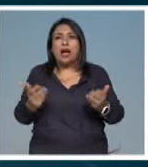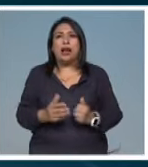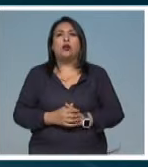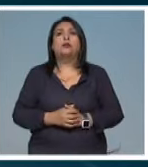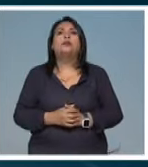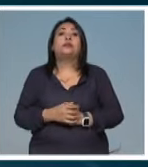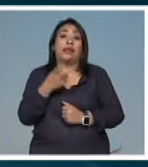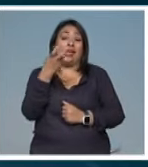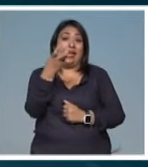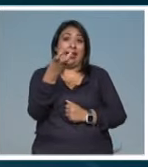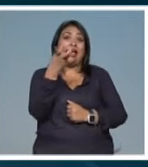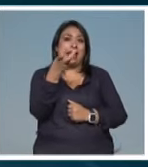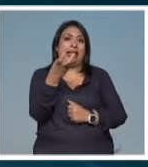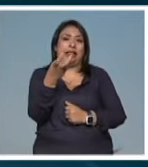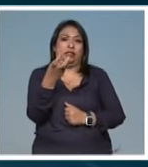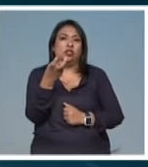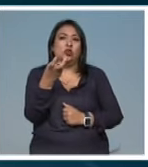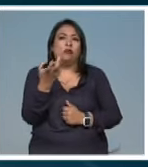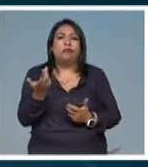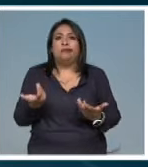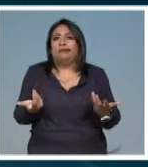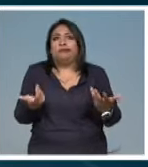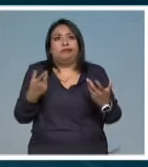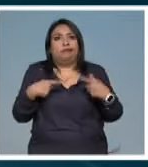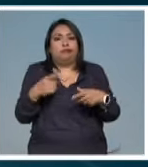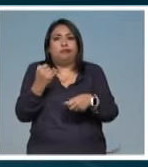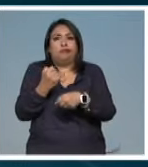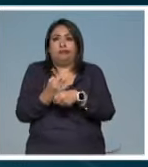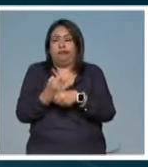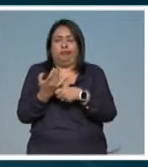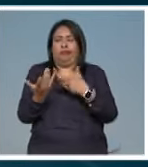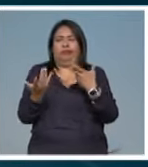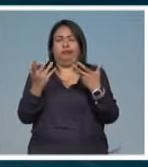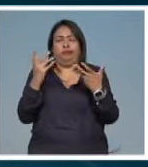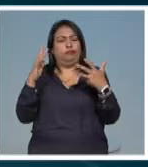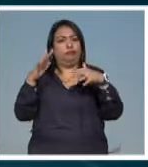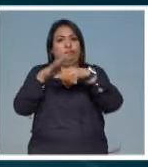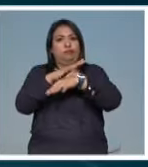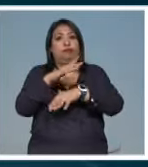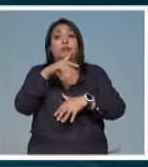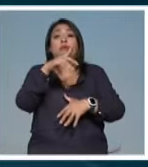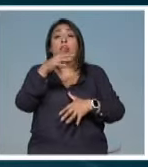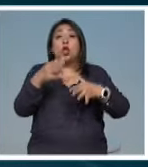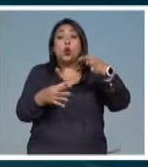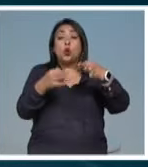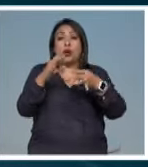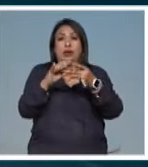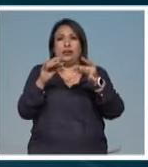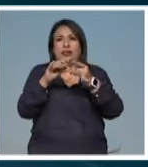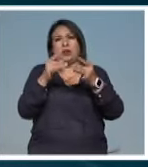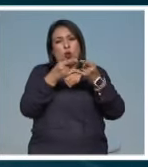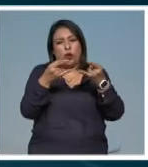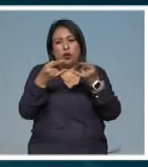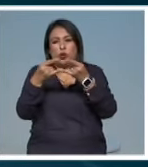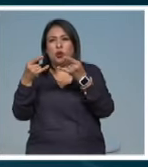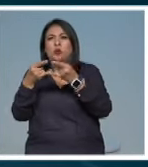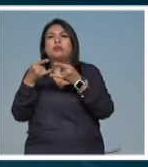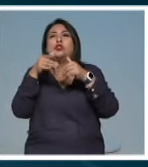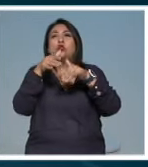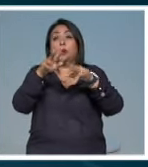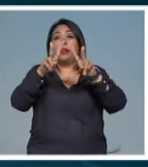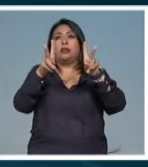Y esa revelación es lo que nos, como que a los personajes les cambia algo, ¿no? El jurado destacó que la serie de cuentos versan